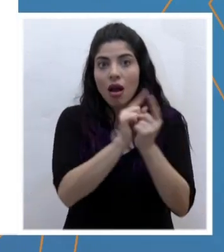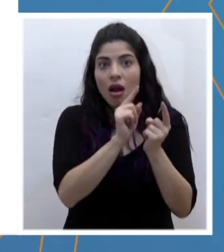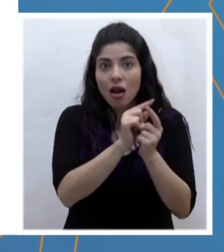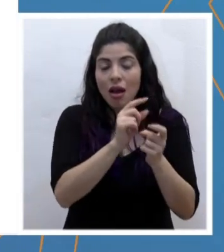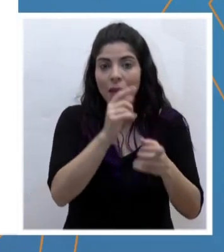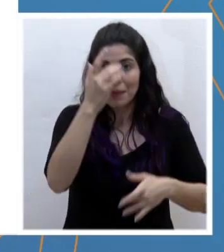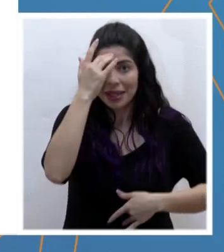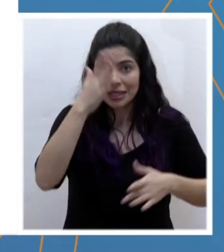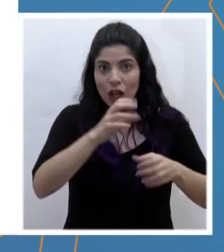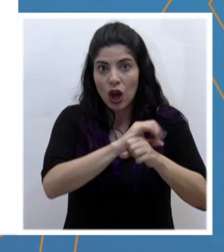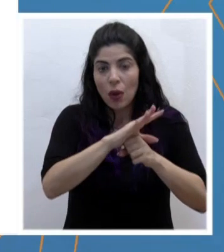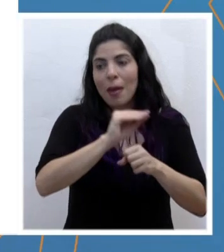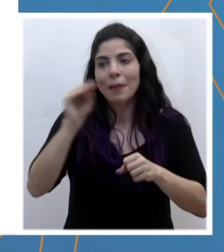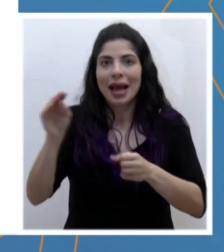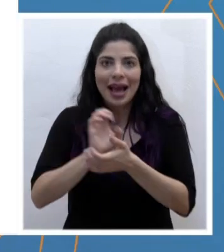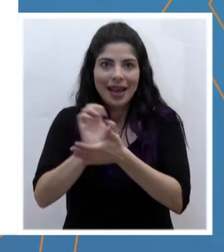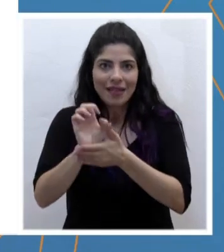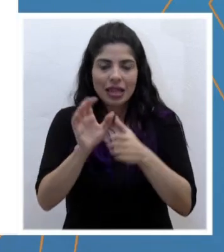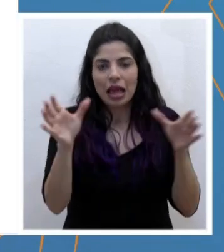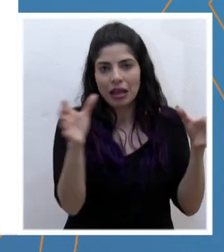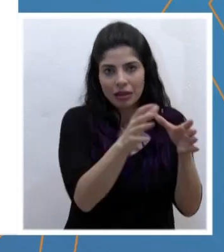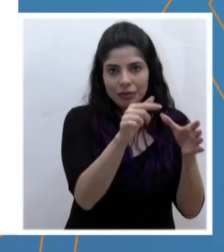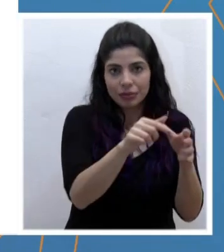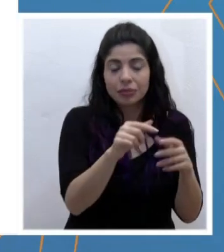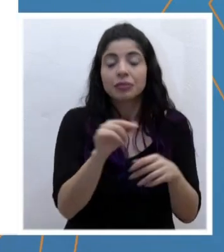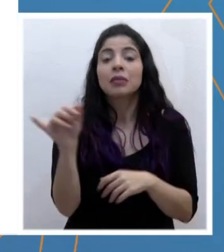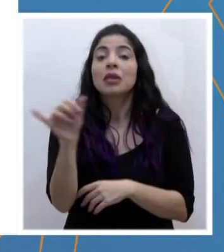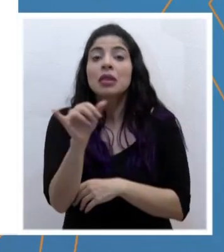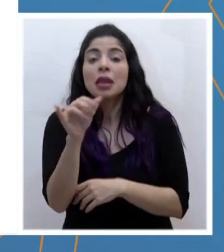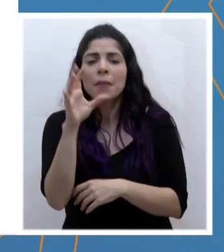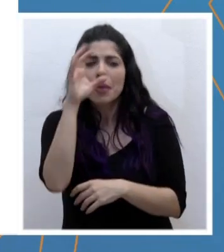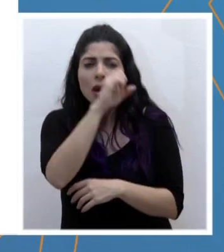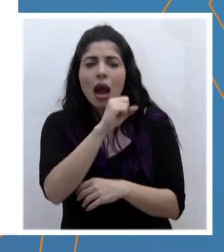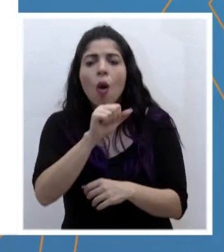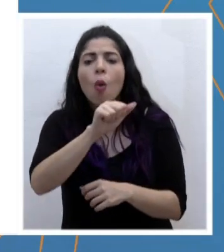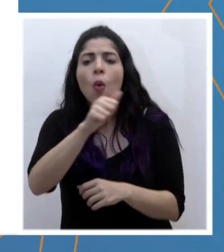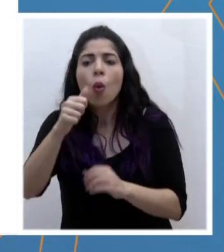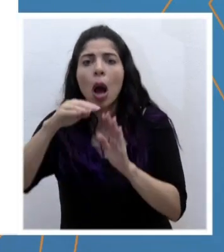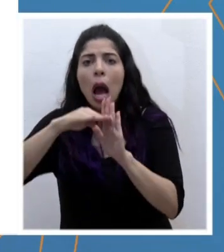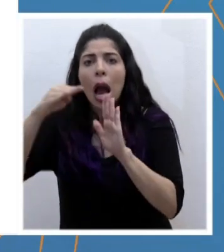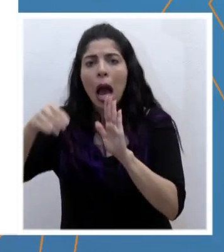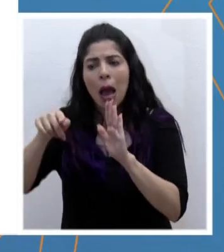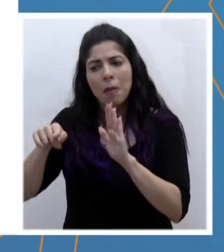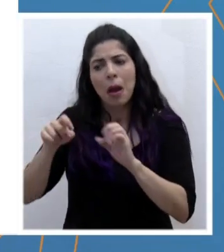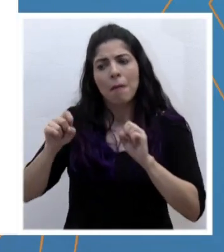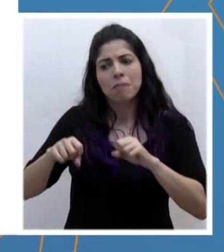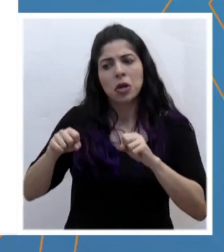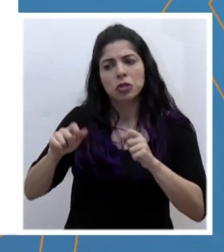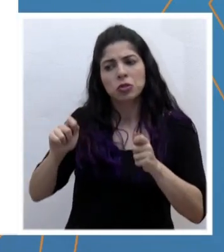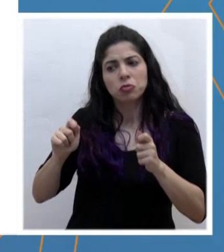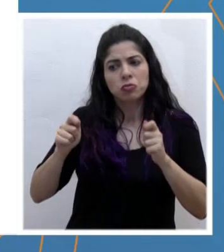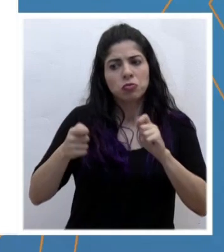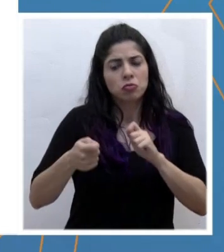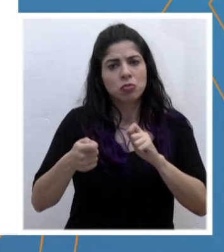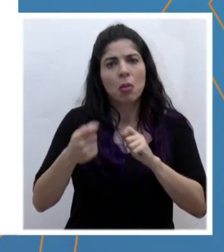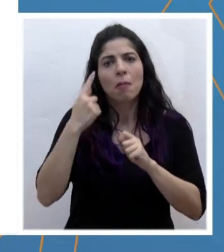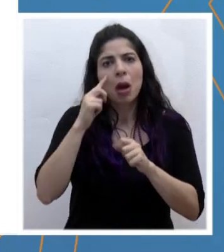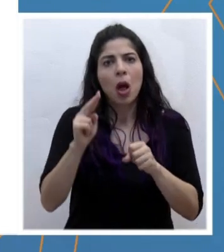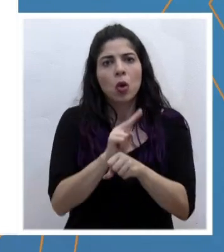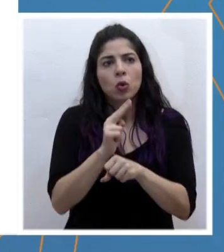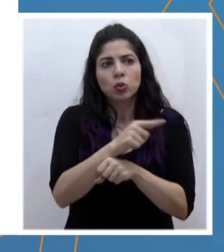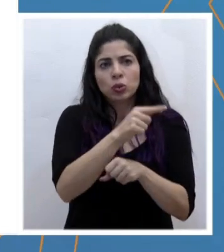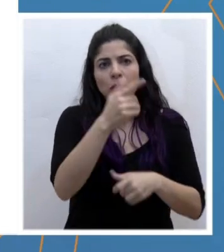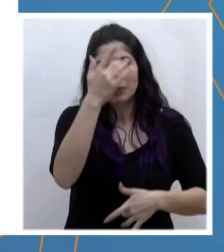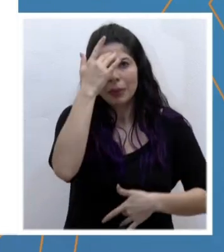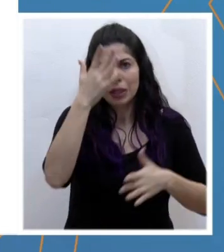COVID. También hemos identificado camas que podríamos convertir para la utilización de pacientes, en la utilización de